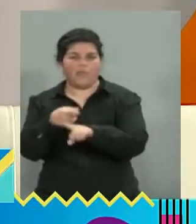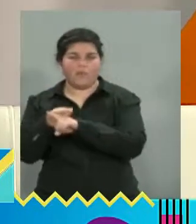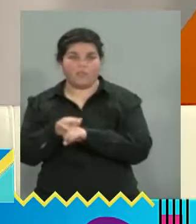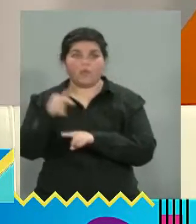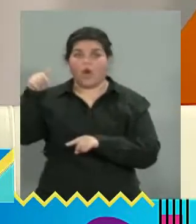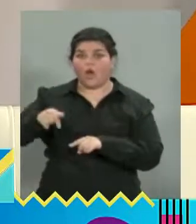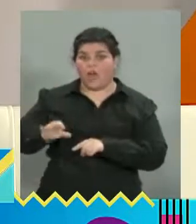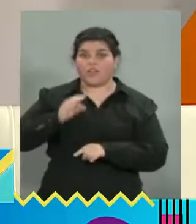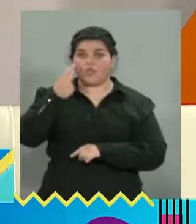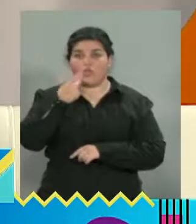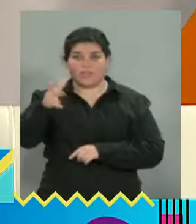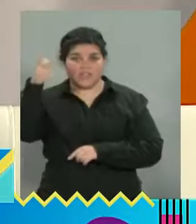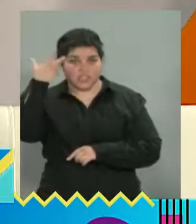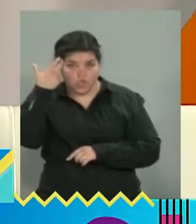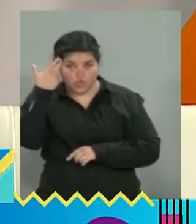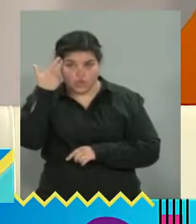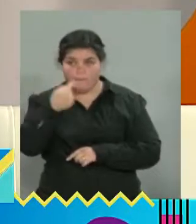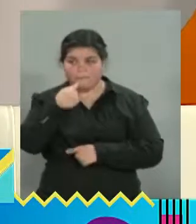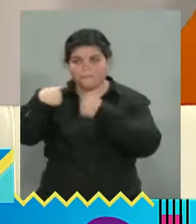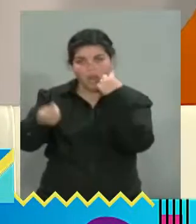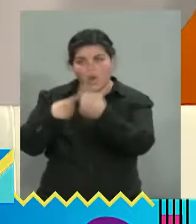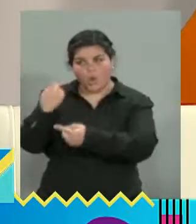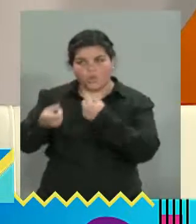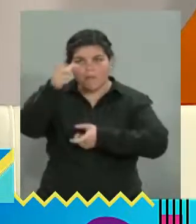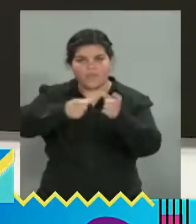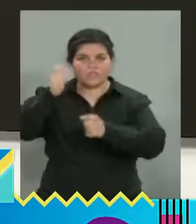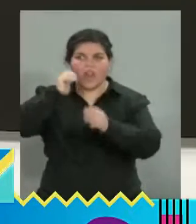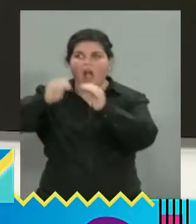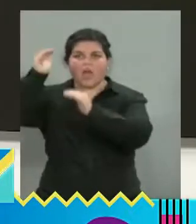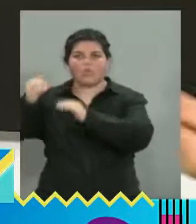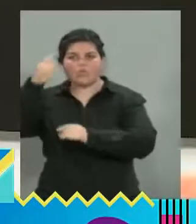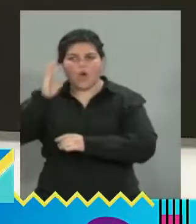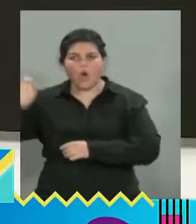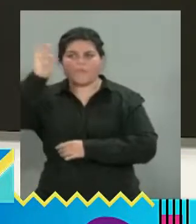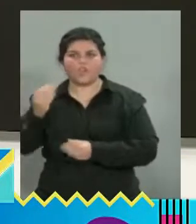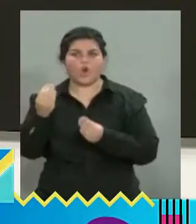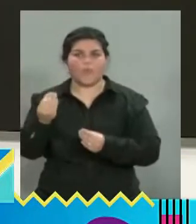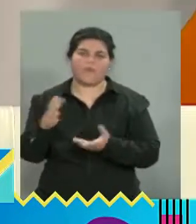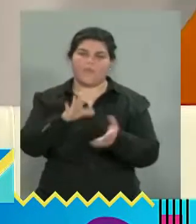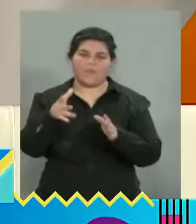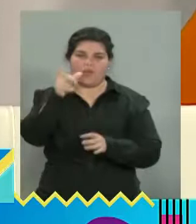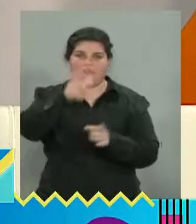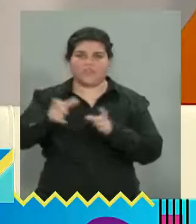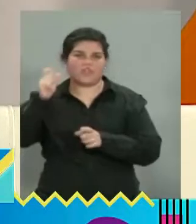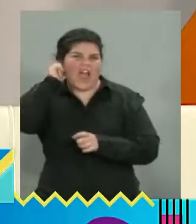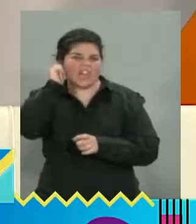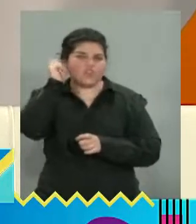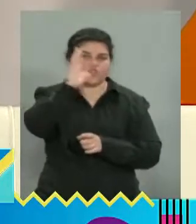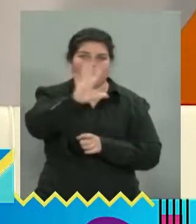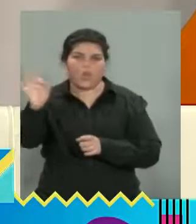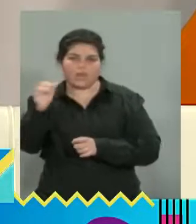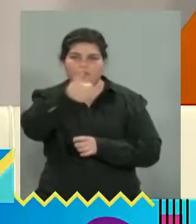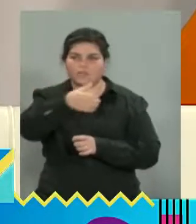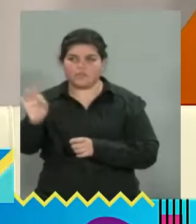encuestar, 2018, a plantear qué opinan tal vez muchas de esas personas de 50, 60 años, que tal vez antes decían que estaban en